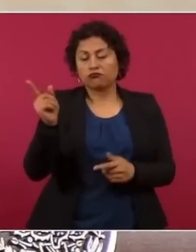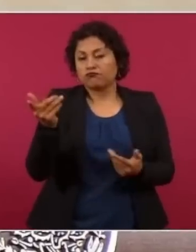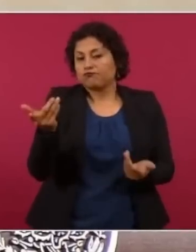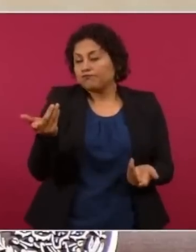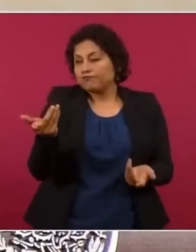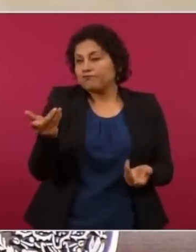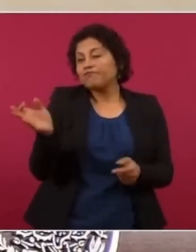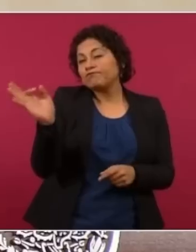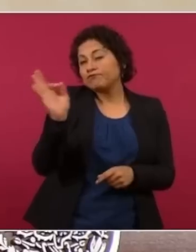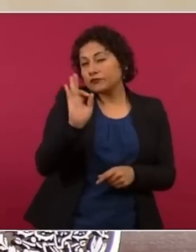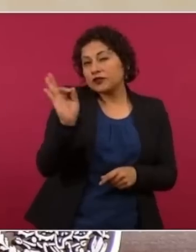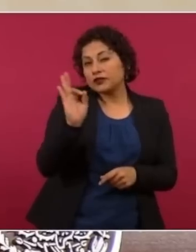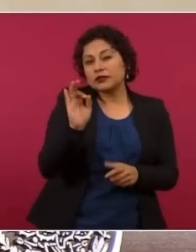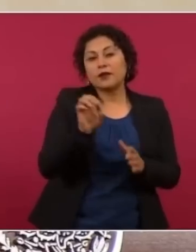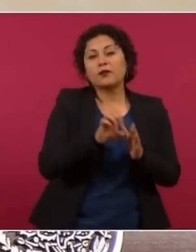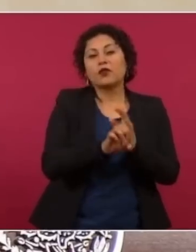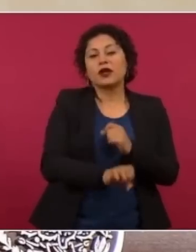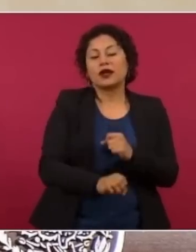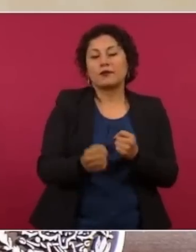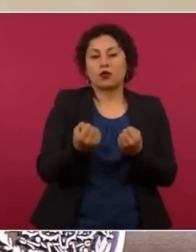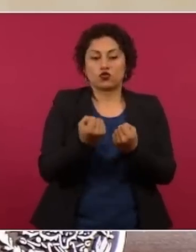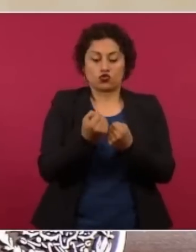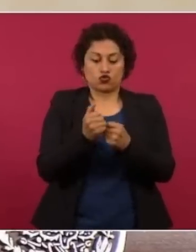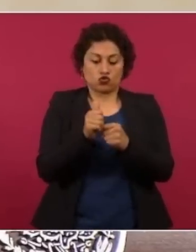más vinculada a las ciencias sociales,